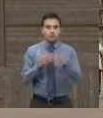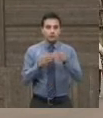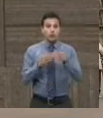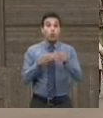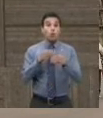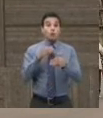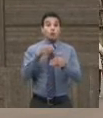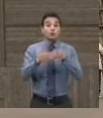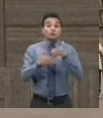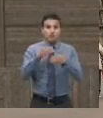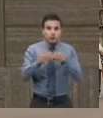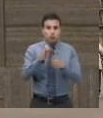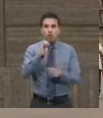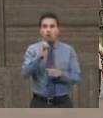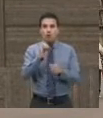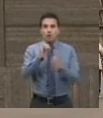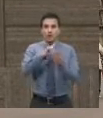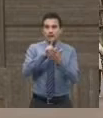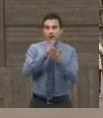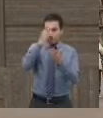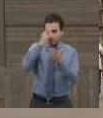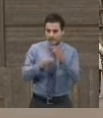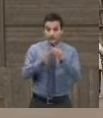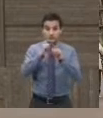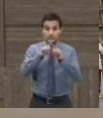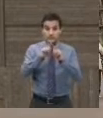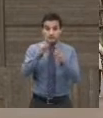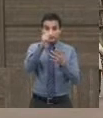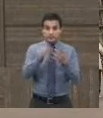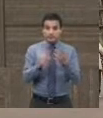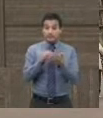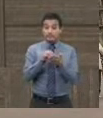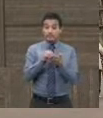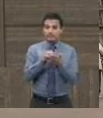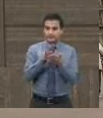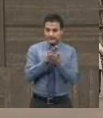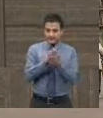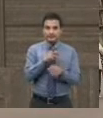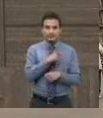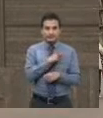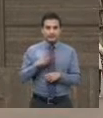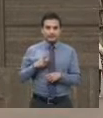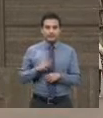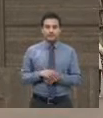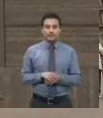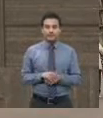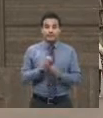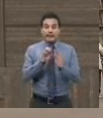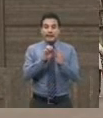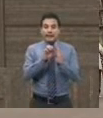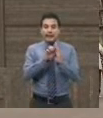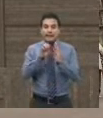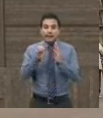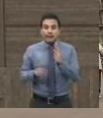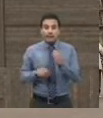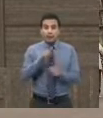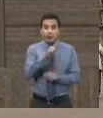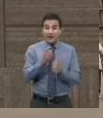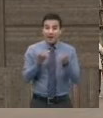sin faltas que incurran los partidos políticos para ser tomadas en consideración. En el caso de llegarse a existir